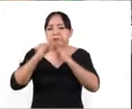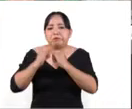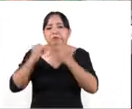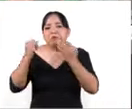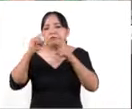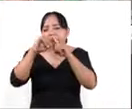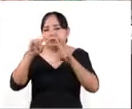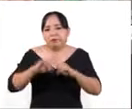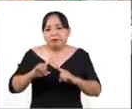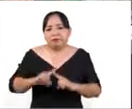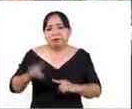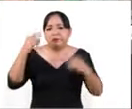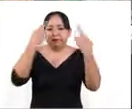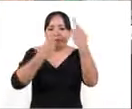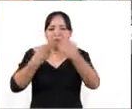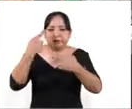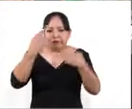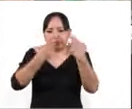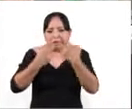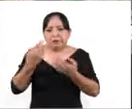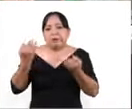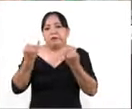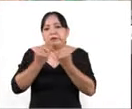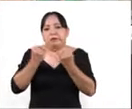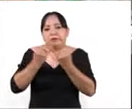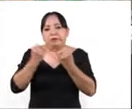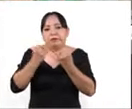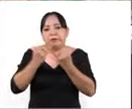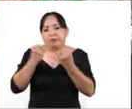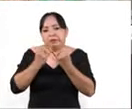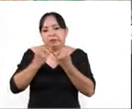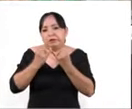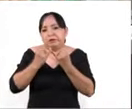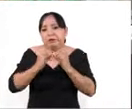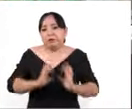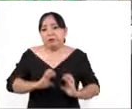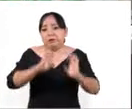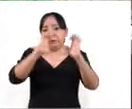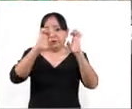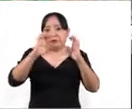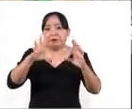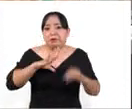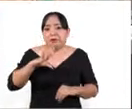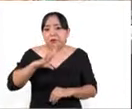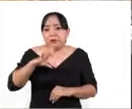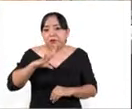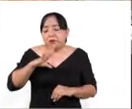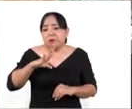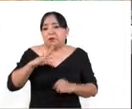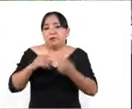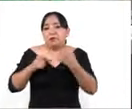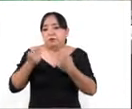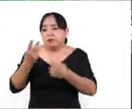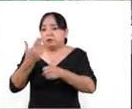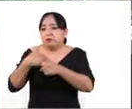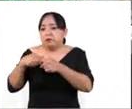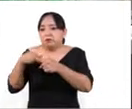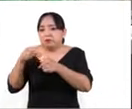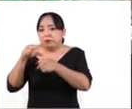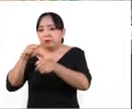algún daño, como de alguna grieta que se haya reportado en algún edificio, sea edificio público, sea hospital,